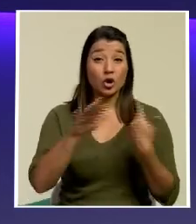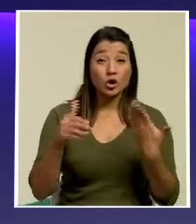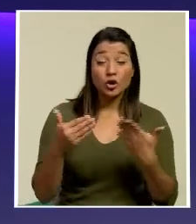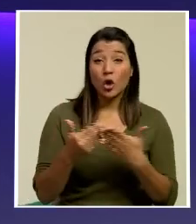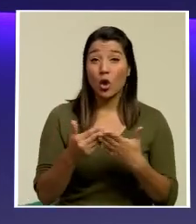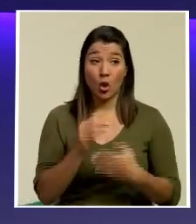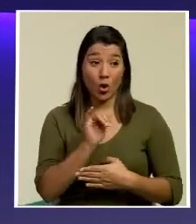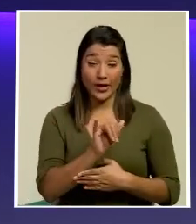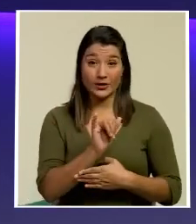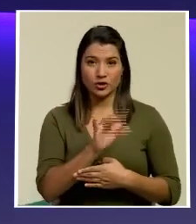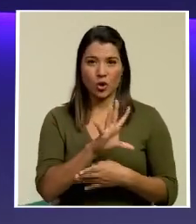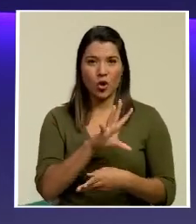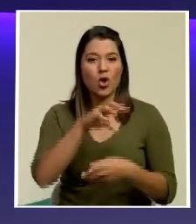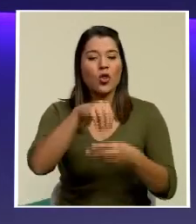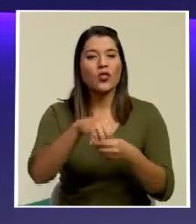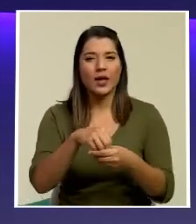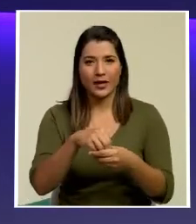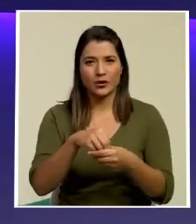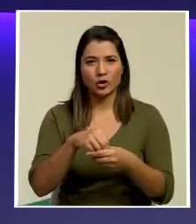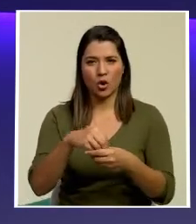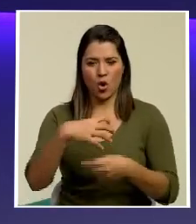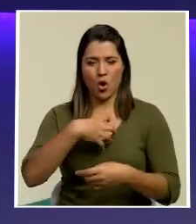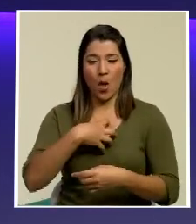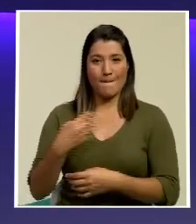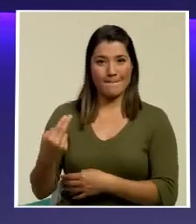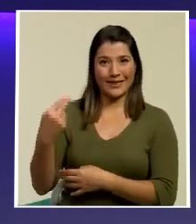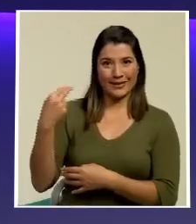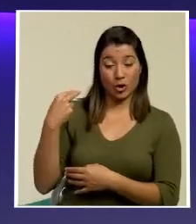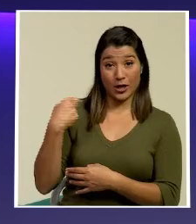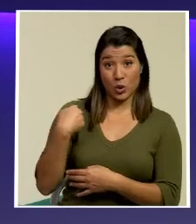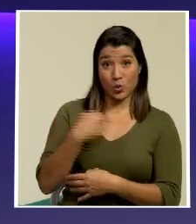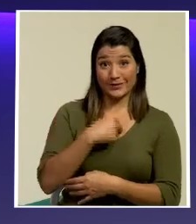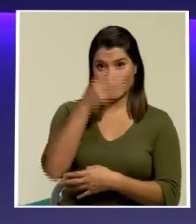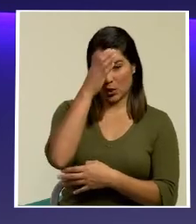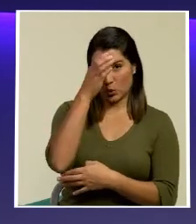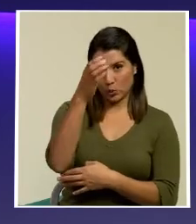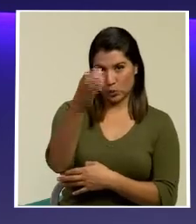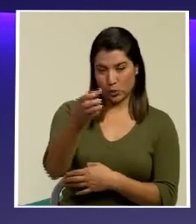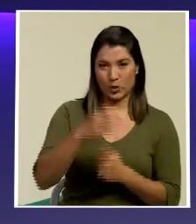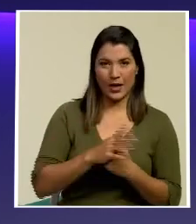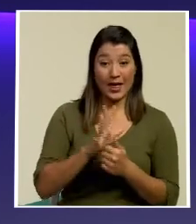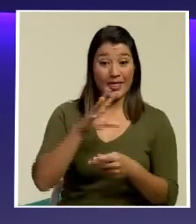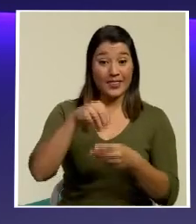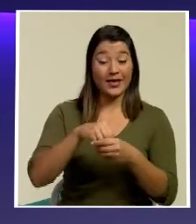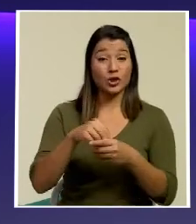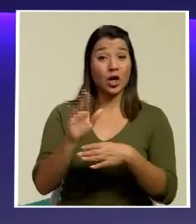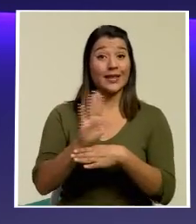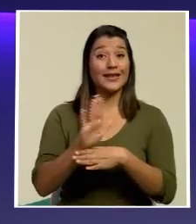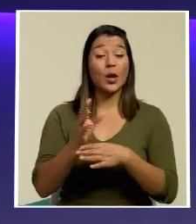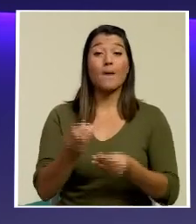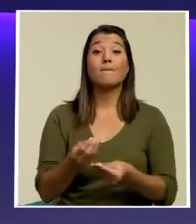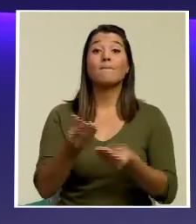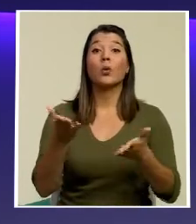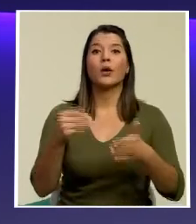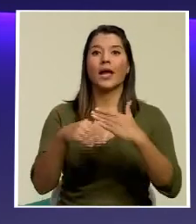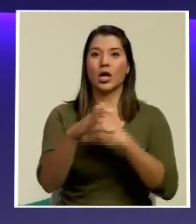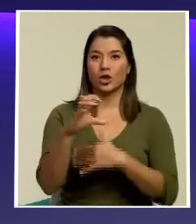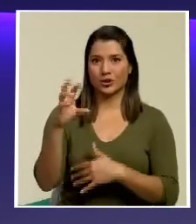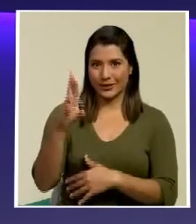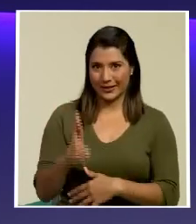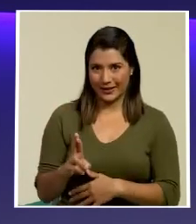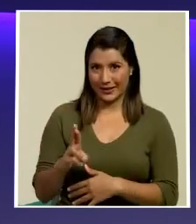es parte del patrimonio cultural, es parte de la televisión pública de Costa